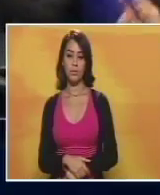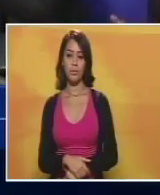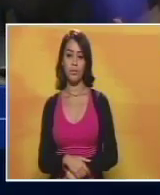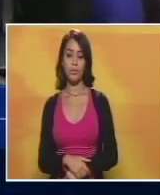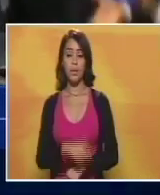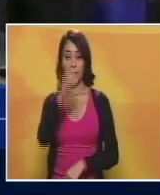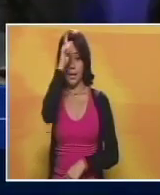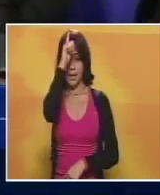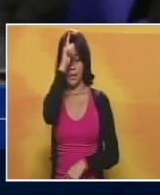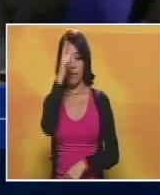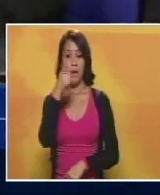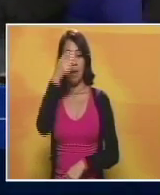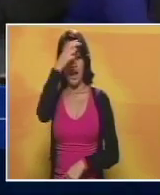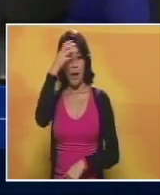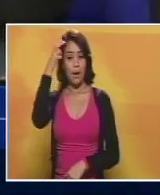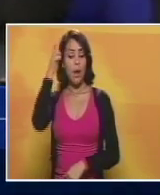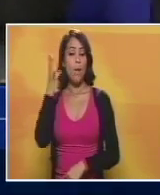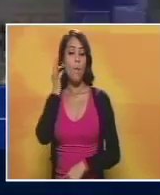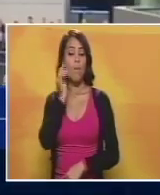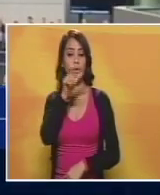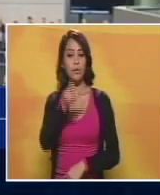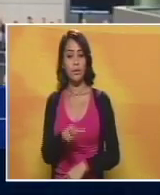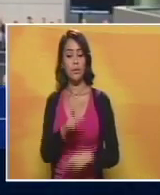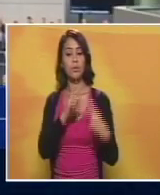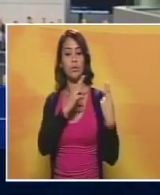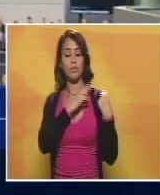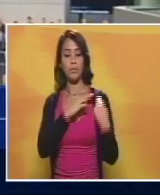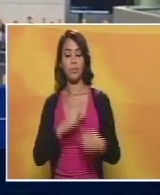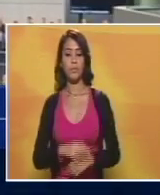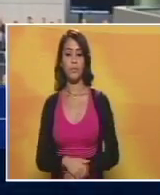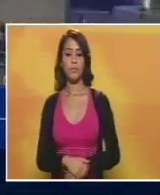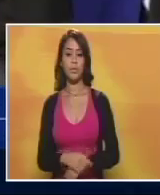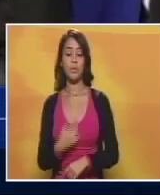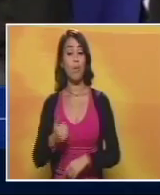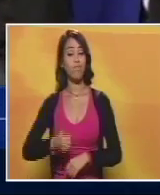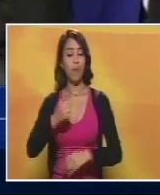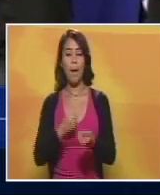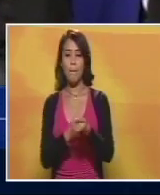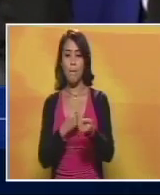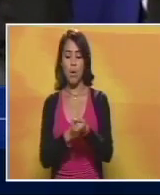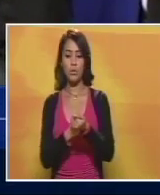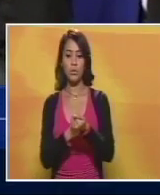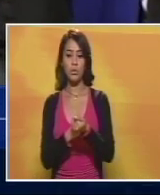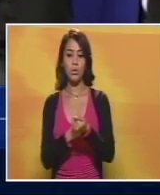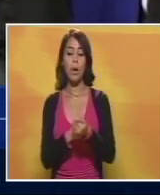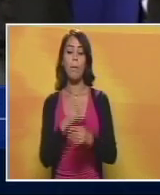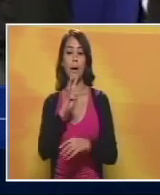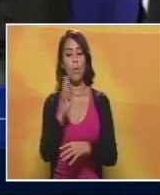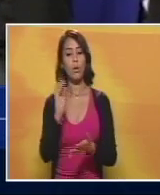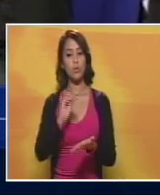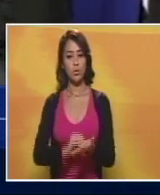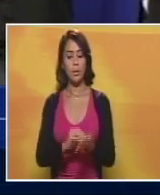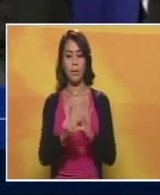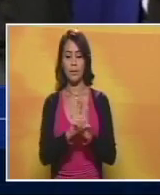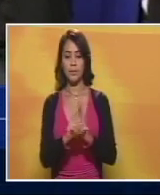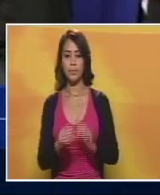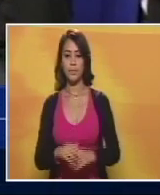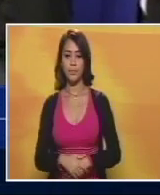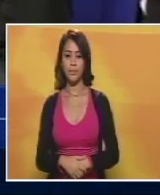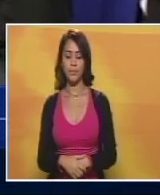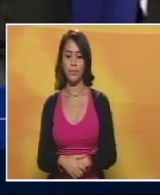En el encuentro se desarrollará también en la isla de Margarita hasta el 16 de marzo. Además, participan 25 delegaciones de los Estados miembros